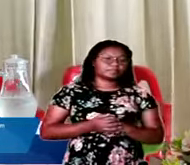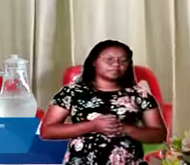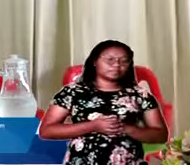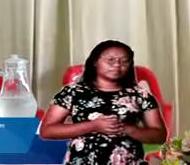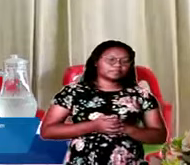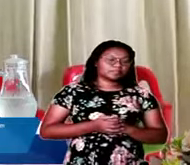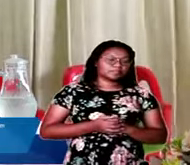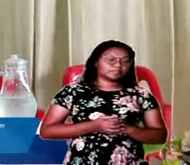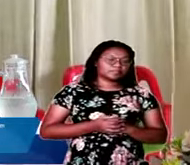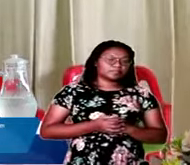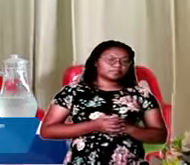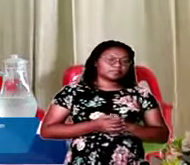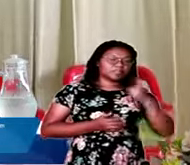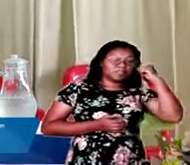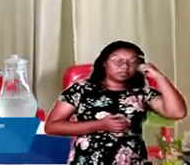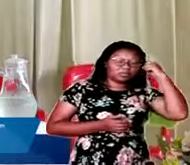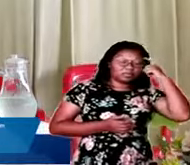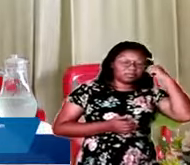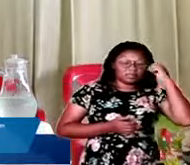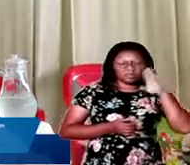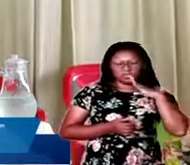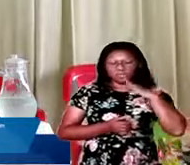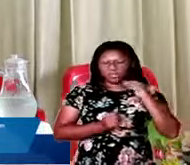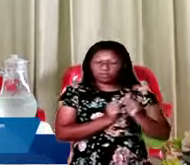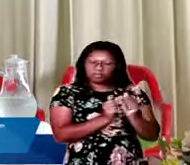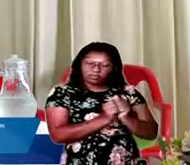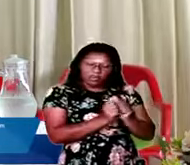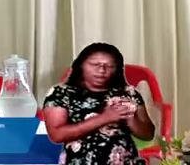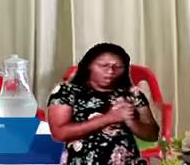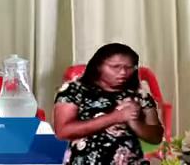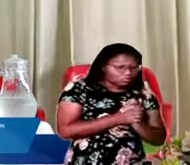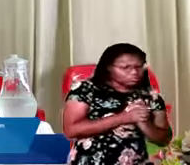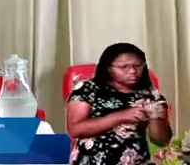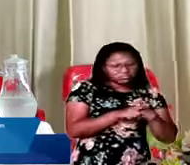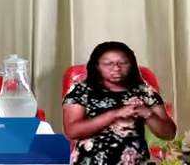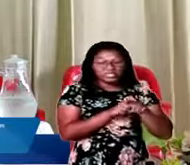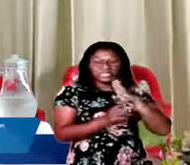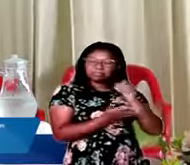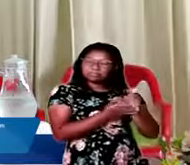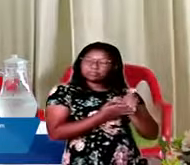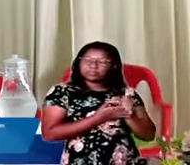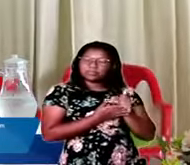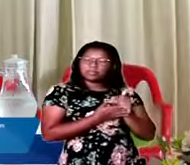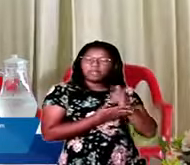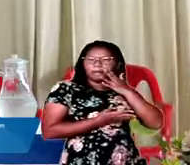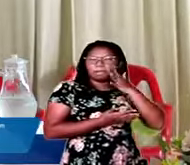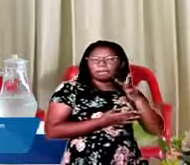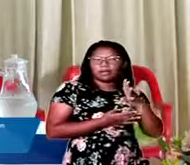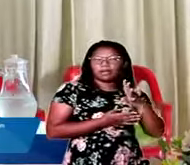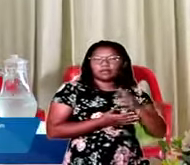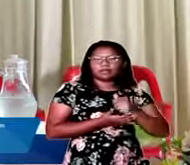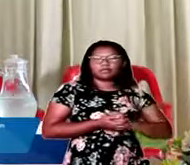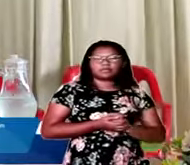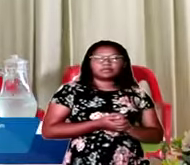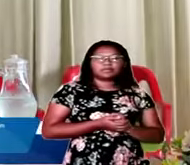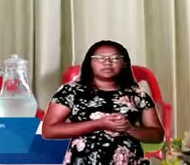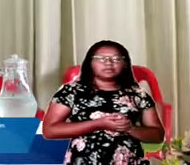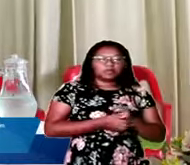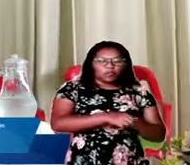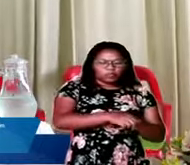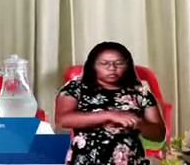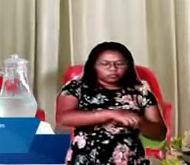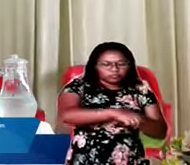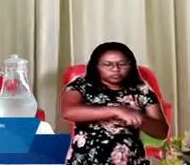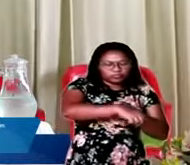Ese que vive pensando, ¿quién es mi prójimo para que me ayude? Se parece a la canguijuela que